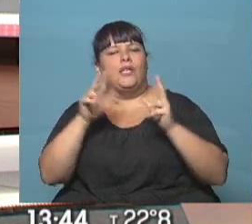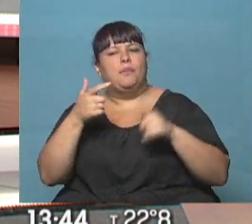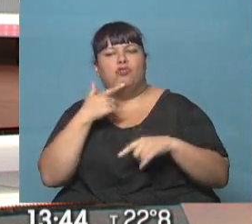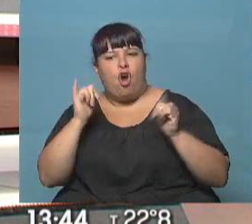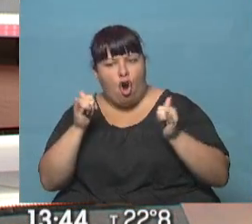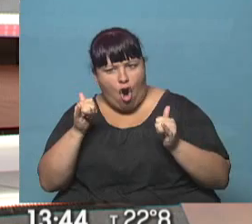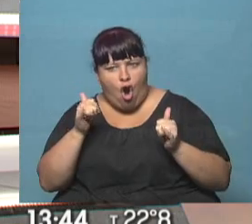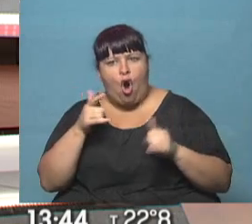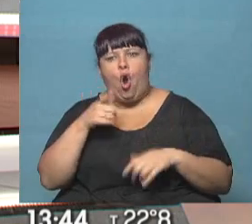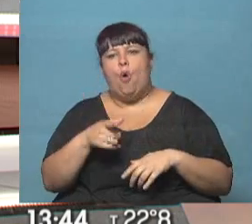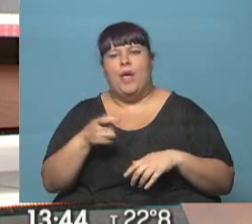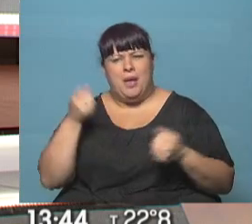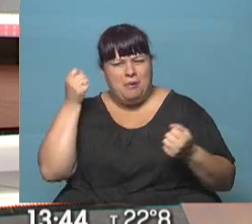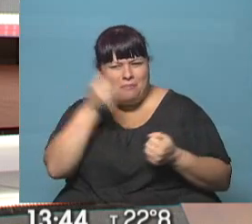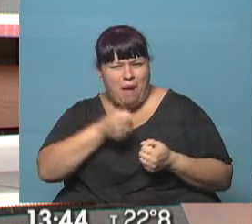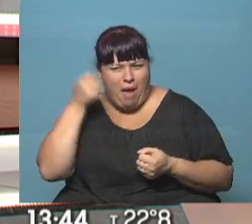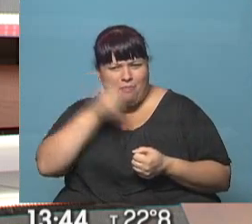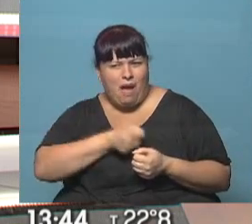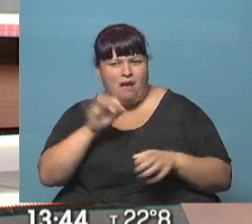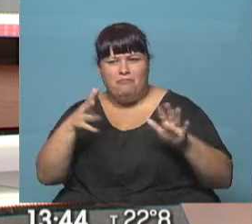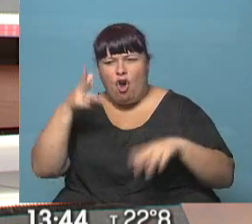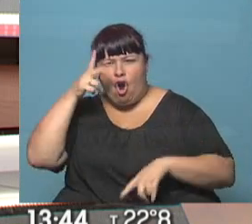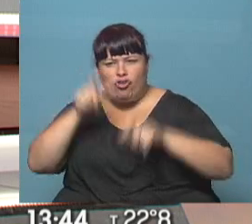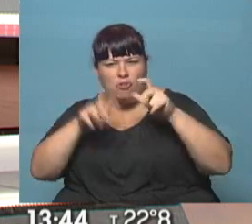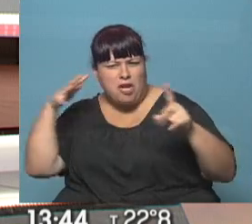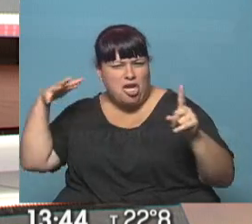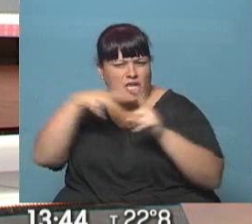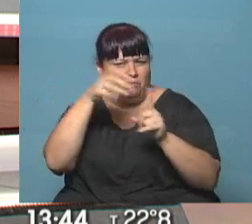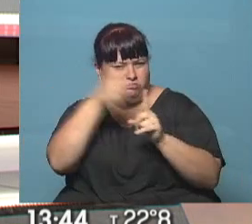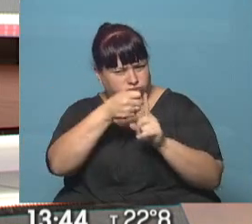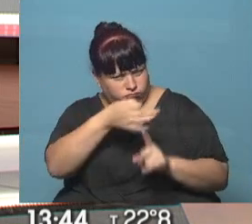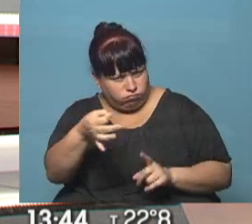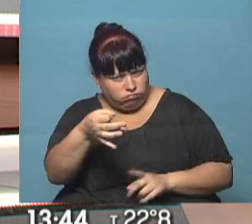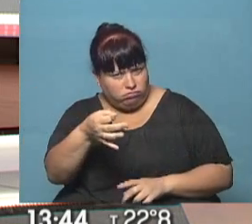joven que fue golpeado, ¿no? Alrededor de 8 personas lo golpearon, Silvia.